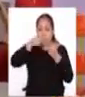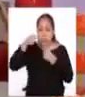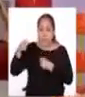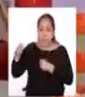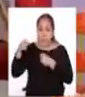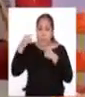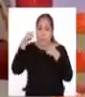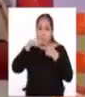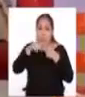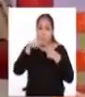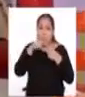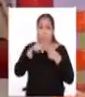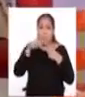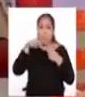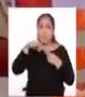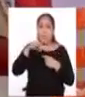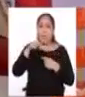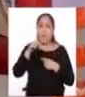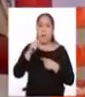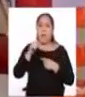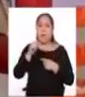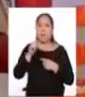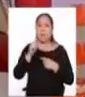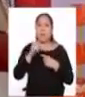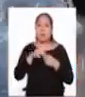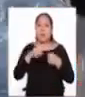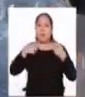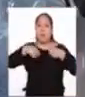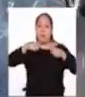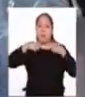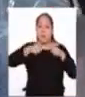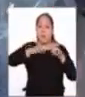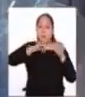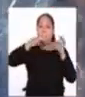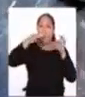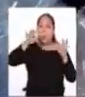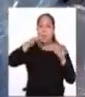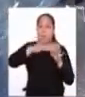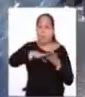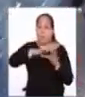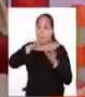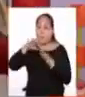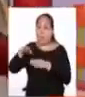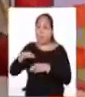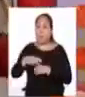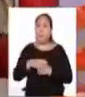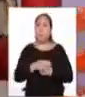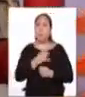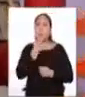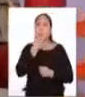qué pasó adentro. A ver, dame un ratito.